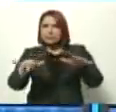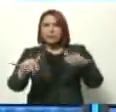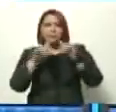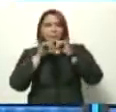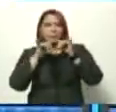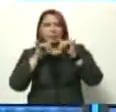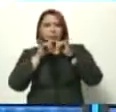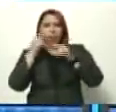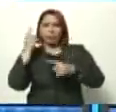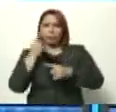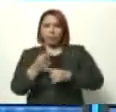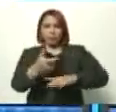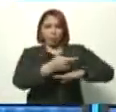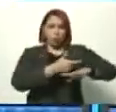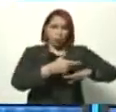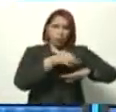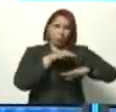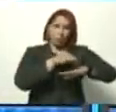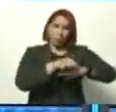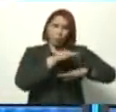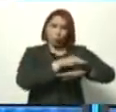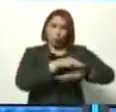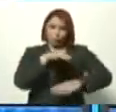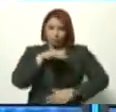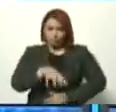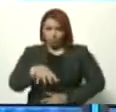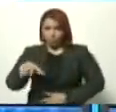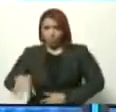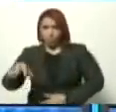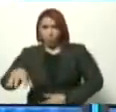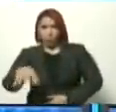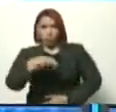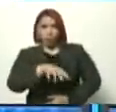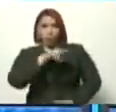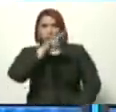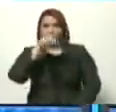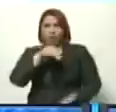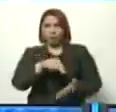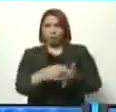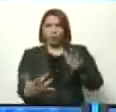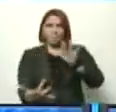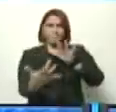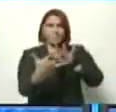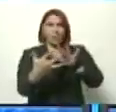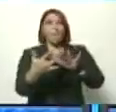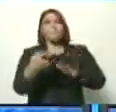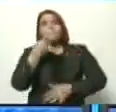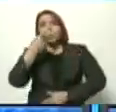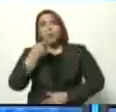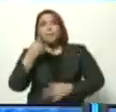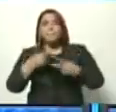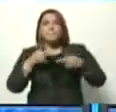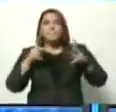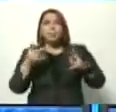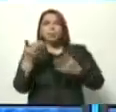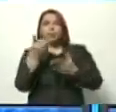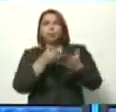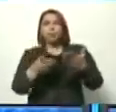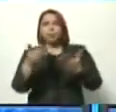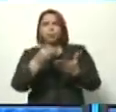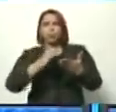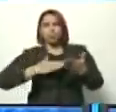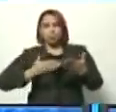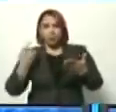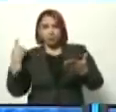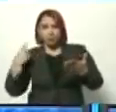entre los gobiernos municipales, regionales y nacionales, para que la política pública que se diseñe pueda